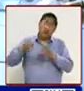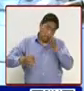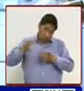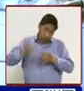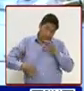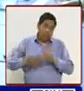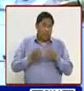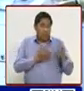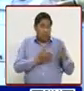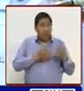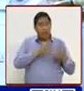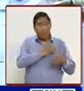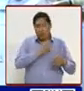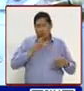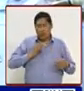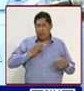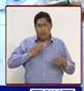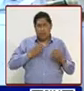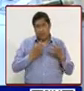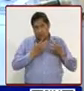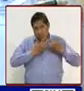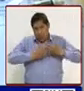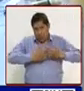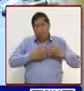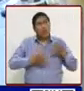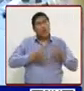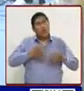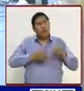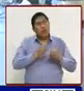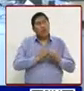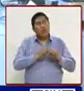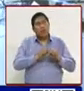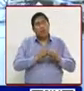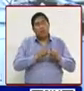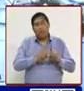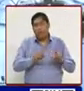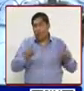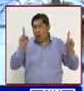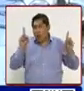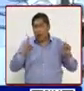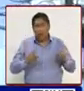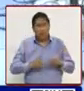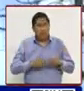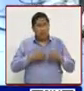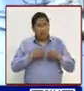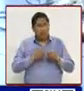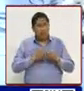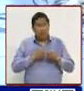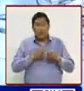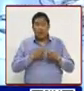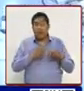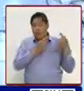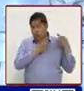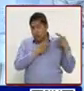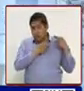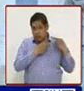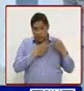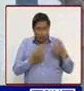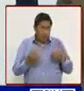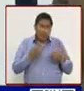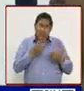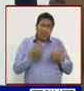luego está la Comisión de Mixta de Justicia Plural, que se va a hacer cargo de las